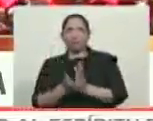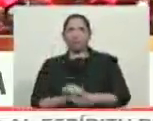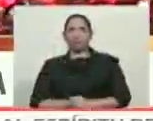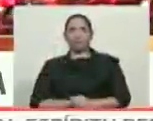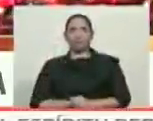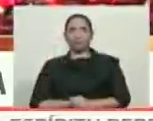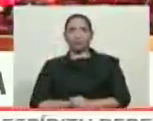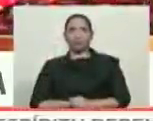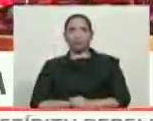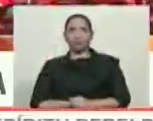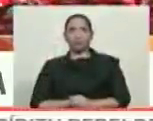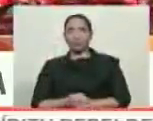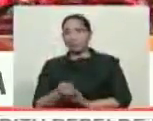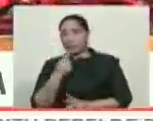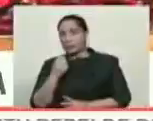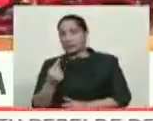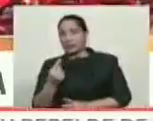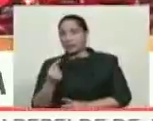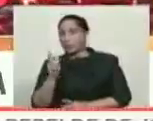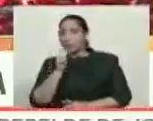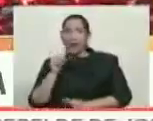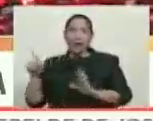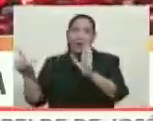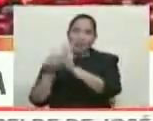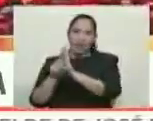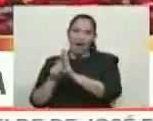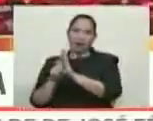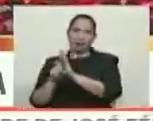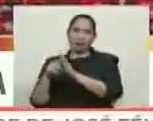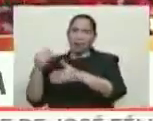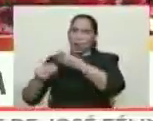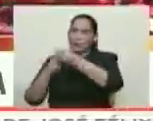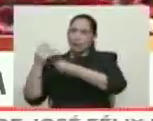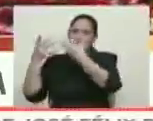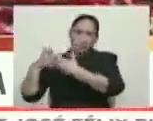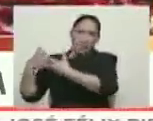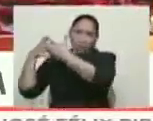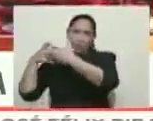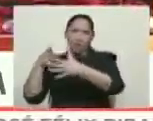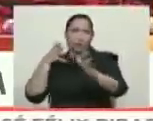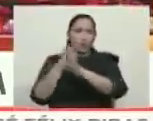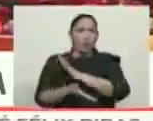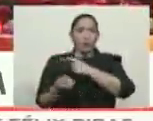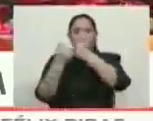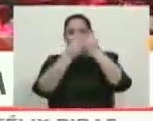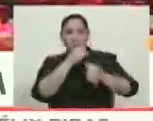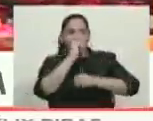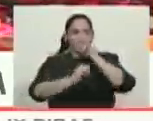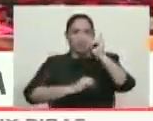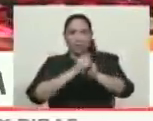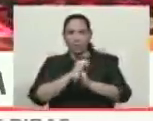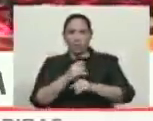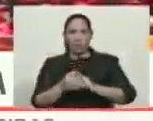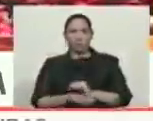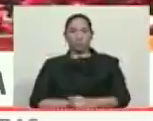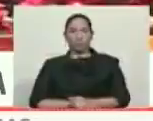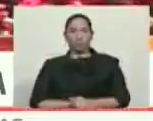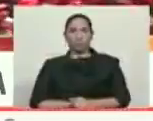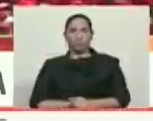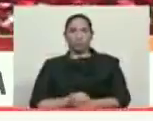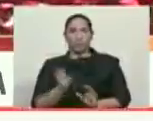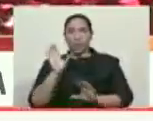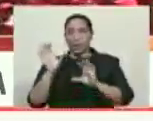medidas ilegales, coercitivas, totalmente al margen de la economía internacional y la diplomacia en las